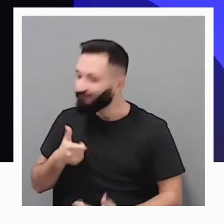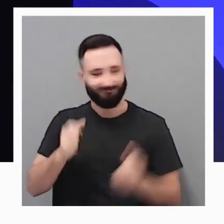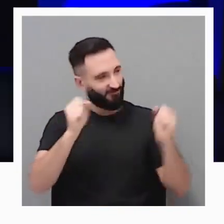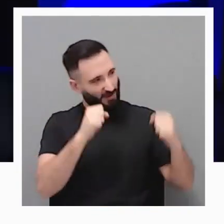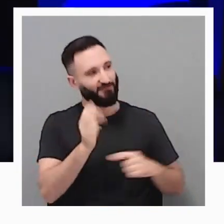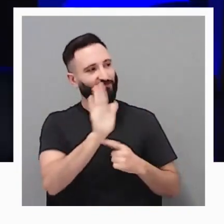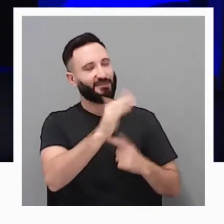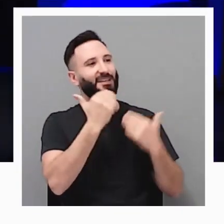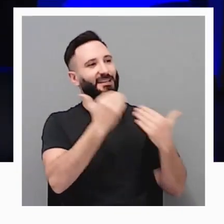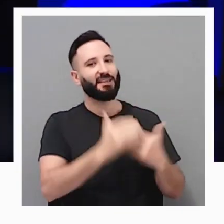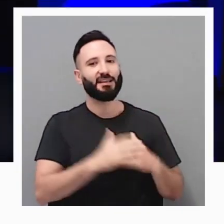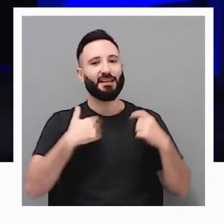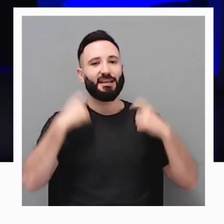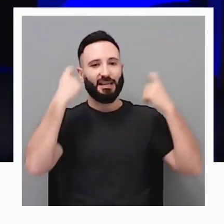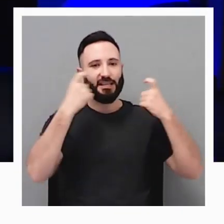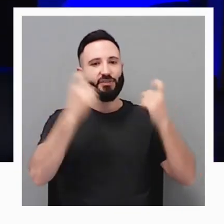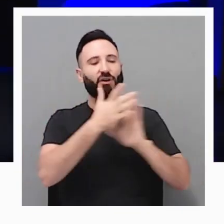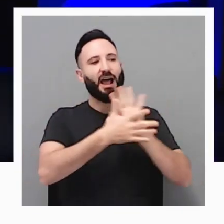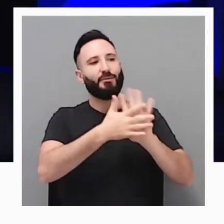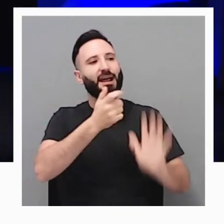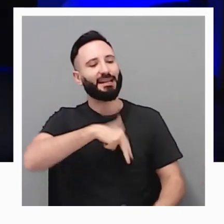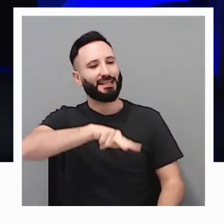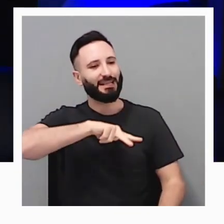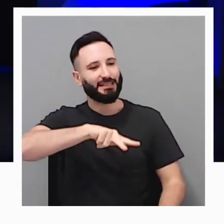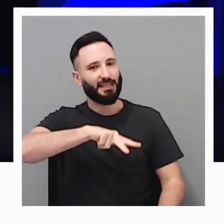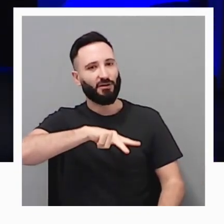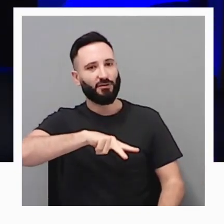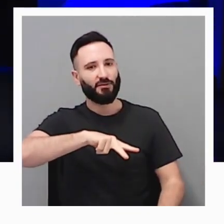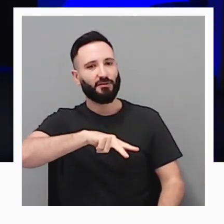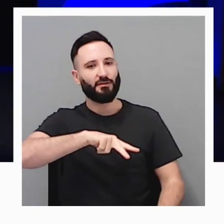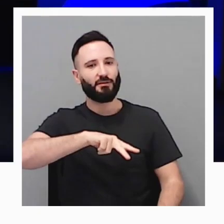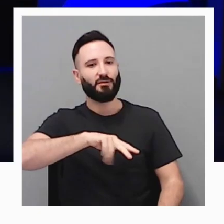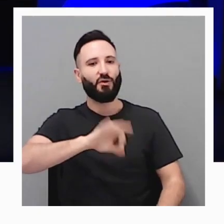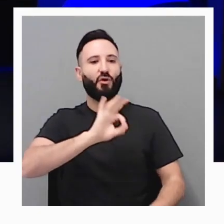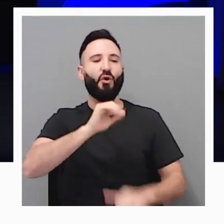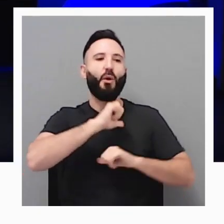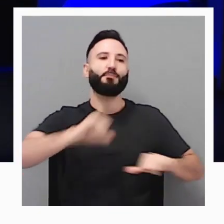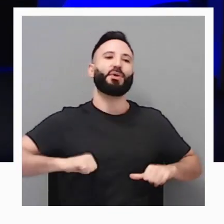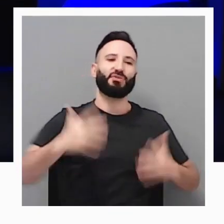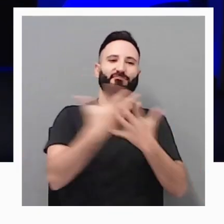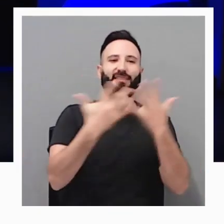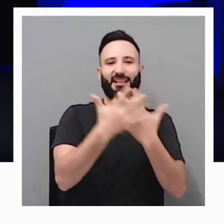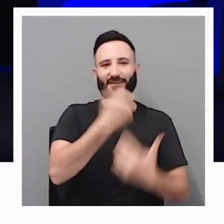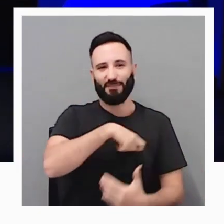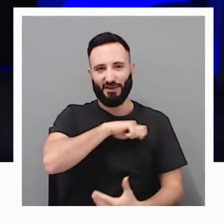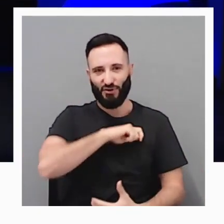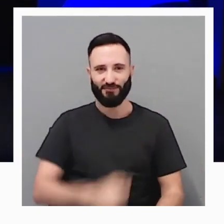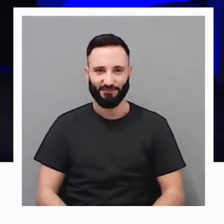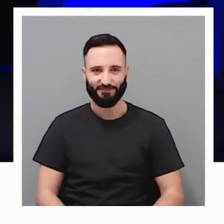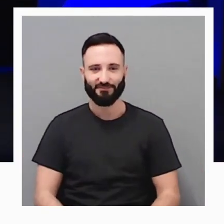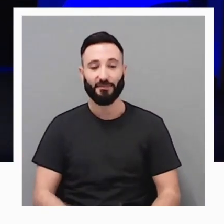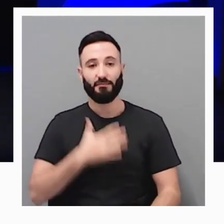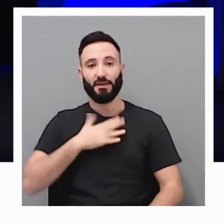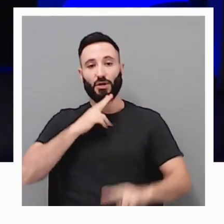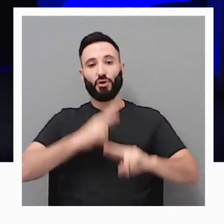Que voy a intentar mi mejor español para... En portuñol, sí. Muy bien. Mi nombre es